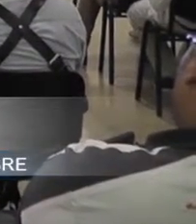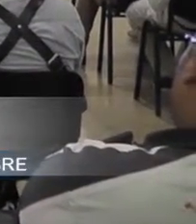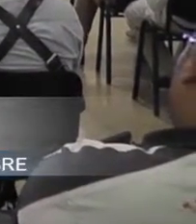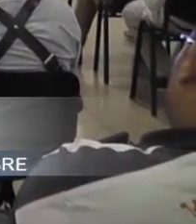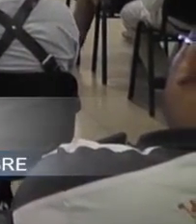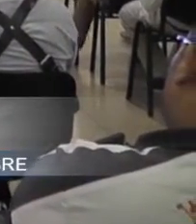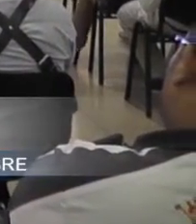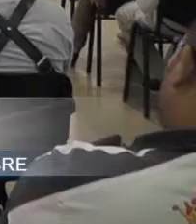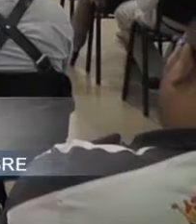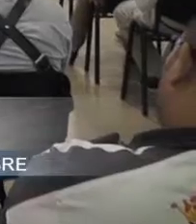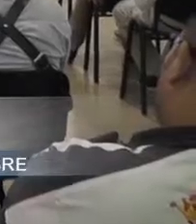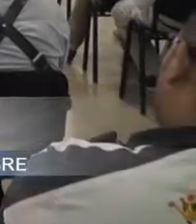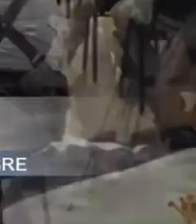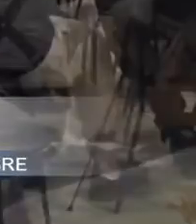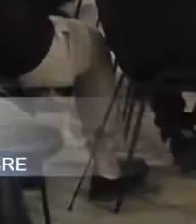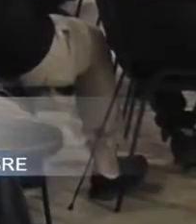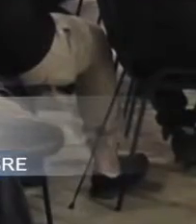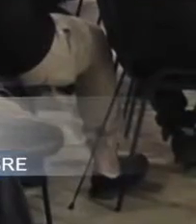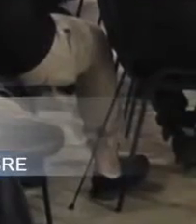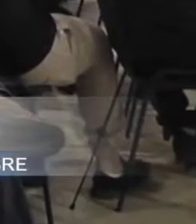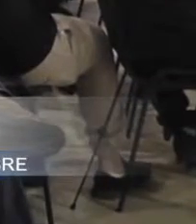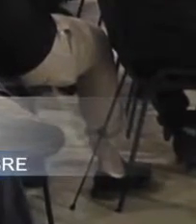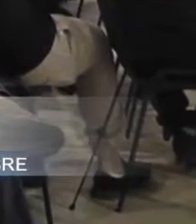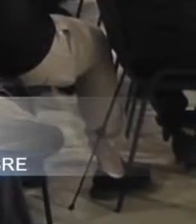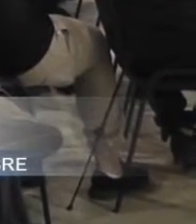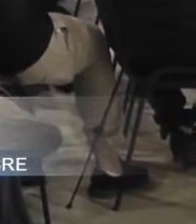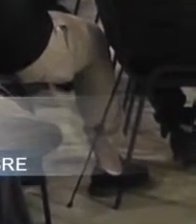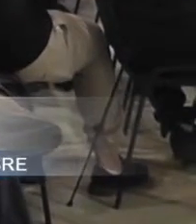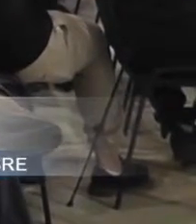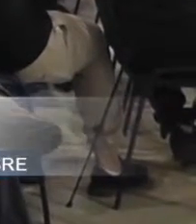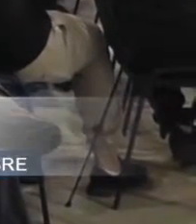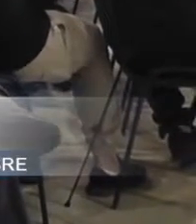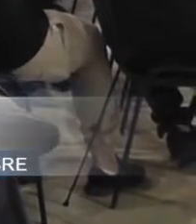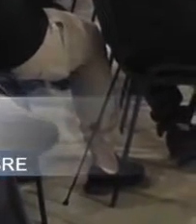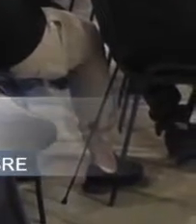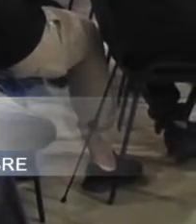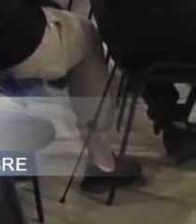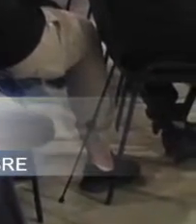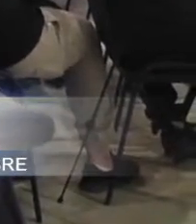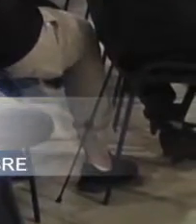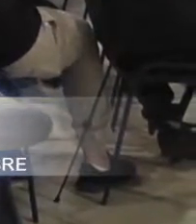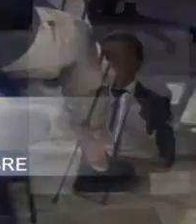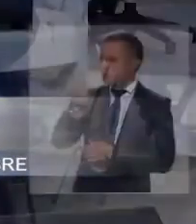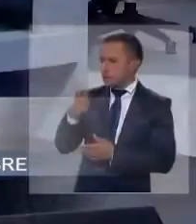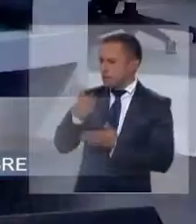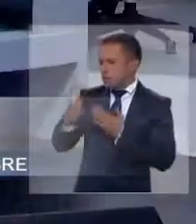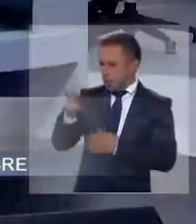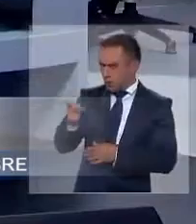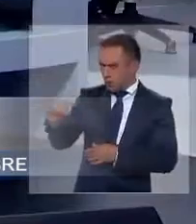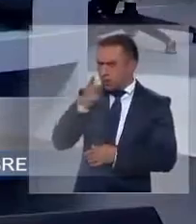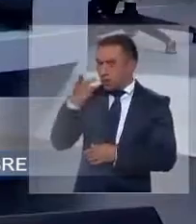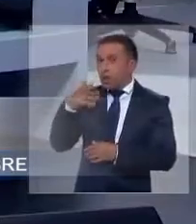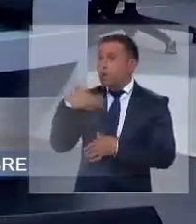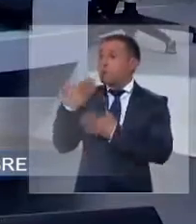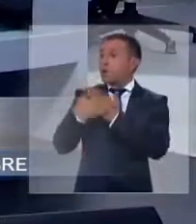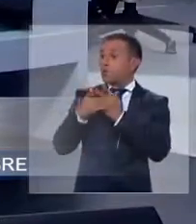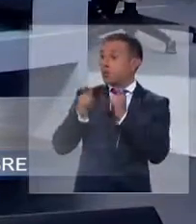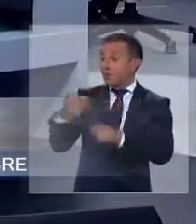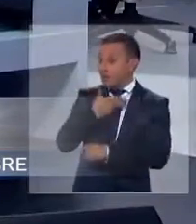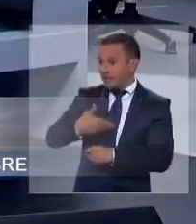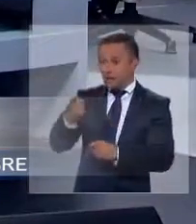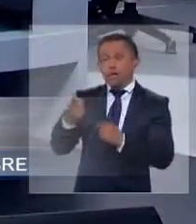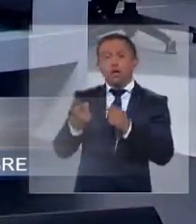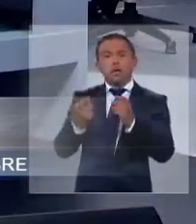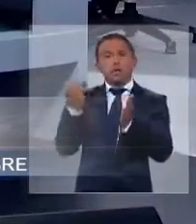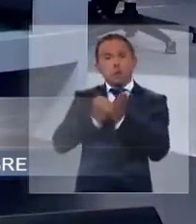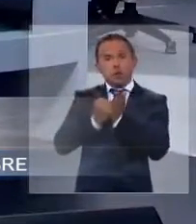ejercicio democrático e impulsar el voto libre e informado de la ciudadanía de cara a las elecciones del 1 de julio. Según